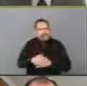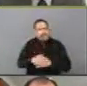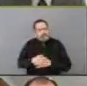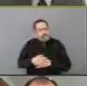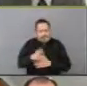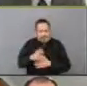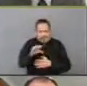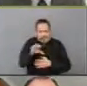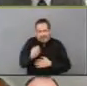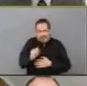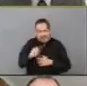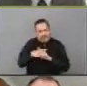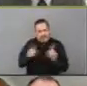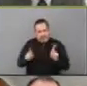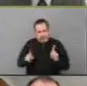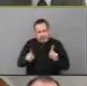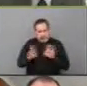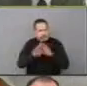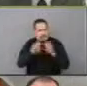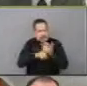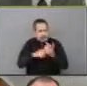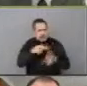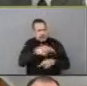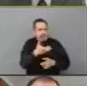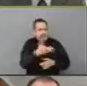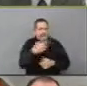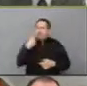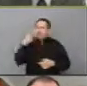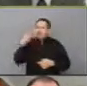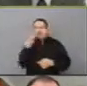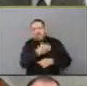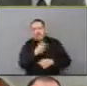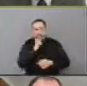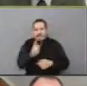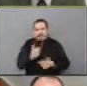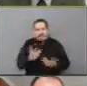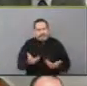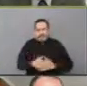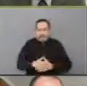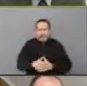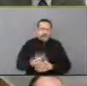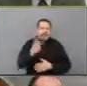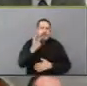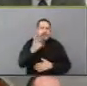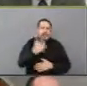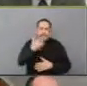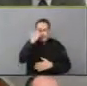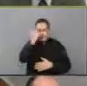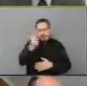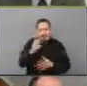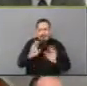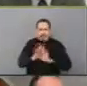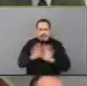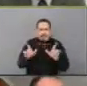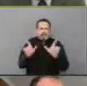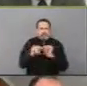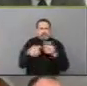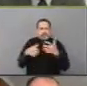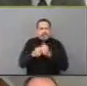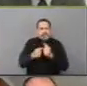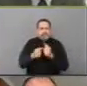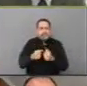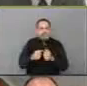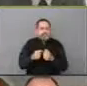conclusión en relación con la conducta denunciada, ¿no? Entonces, por estas razones básicas y esenciales, de manera